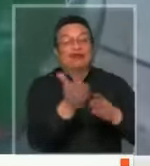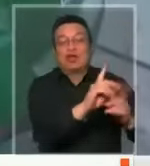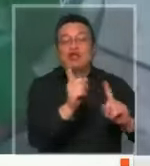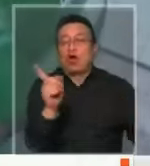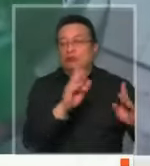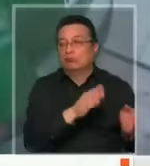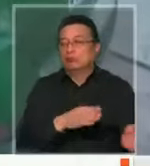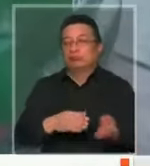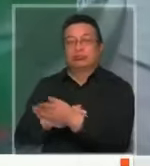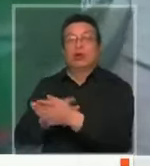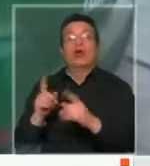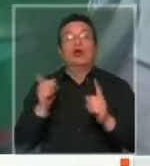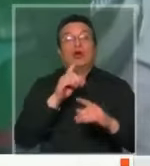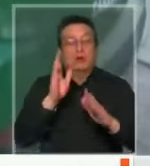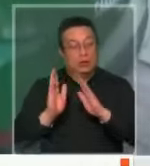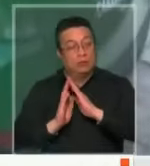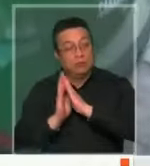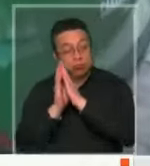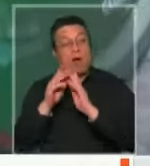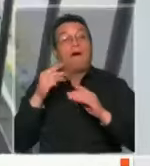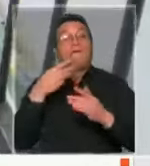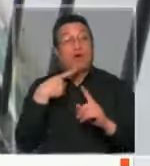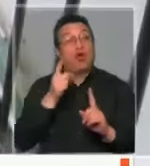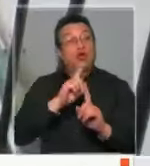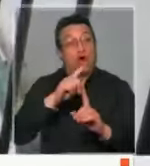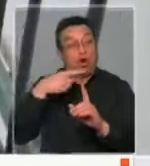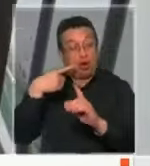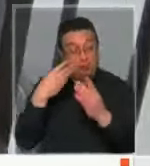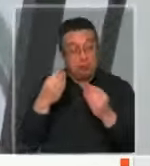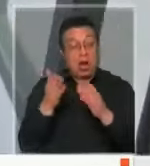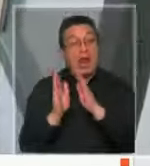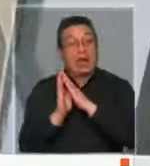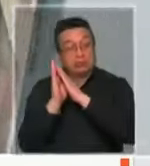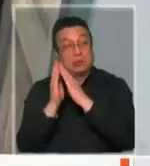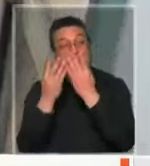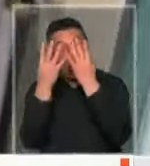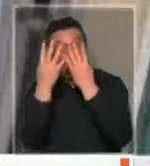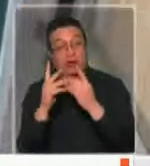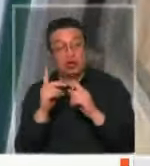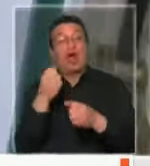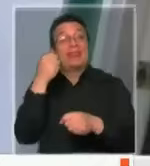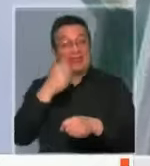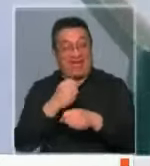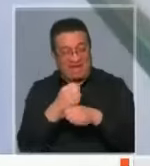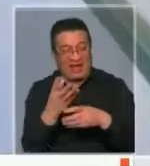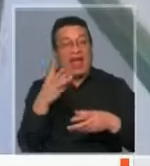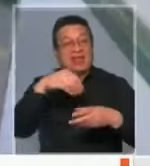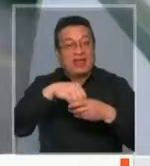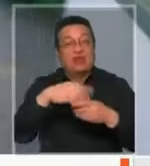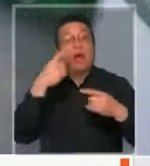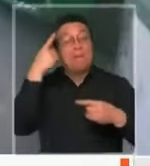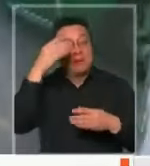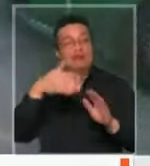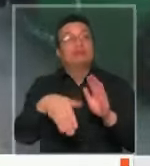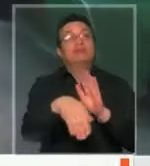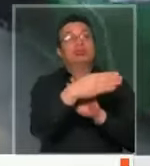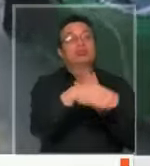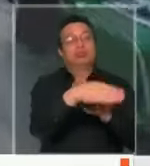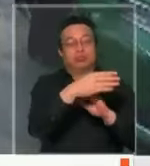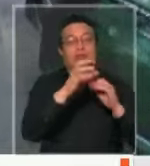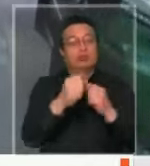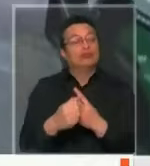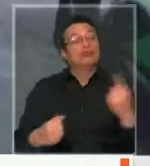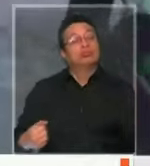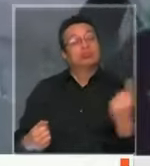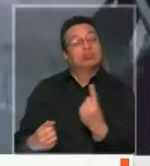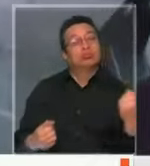dejaba, por ejemplo, pernoctar, o les daba el beneficio de no pernoctar en la cárcel, de trabajar dentro de ella, pero tener, ¿no es cierto?, este beneficio de entrar y